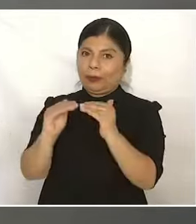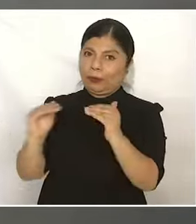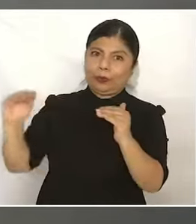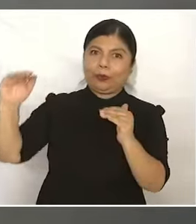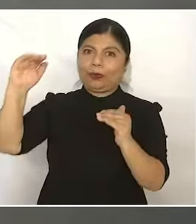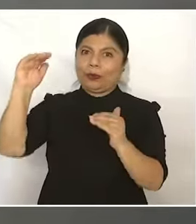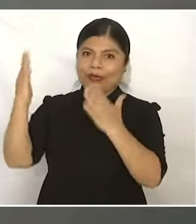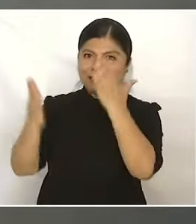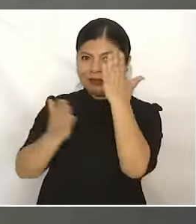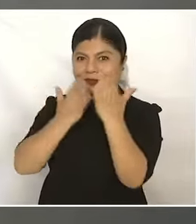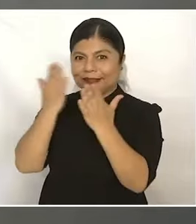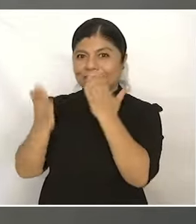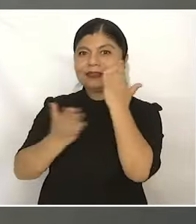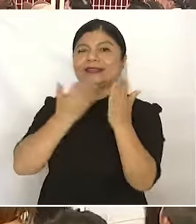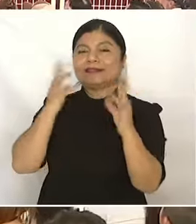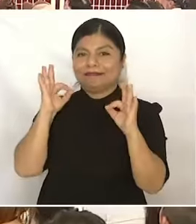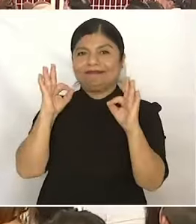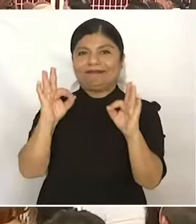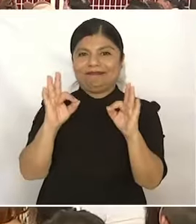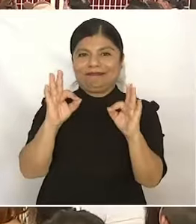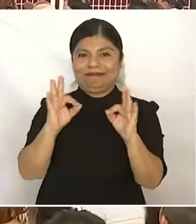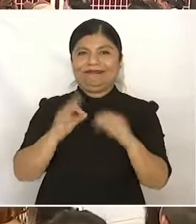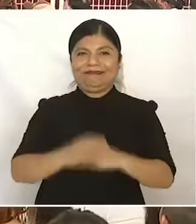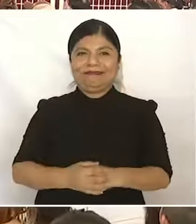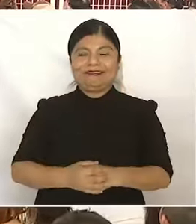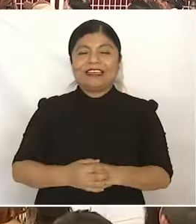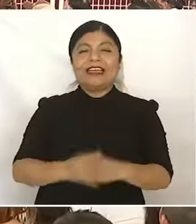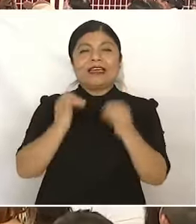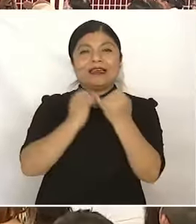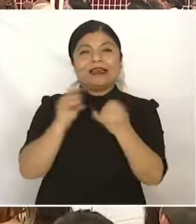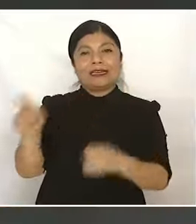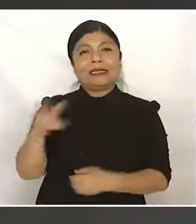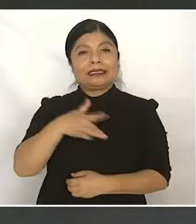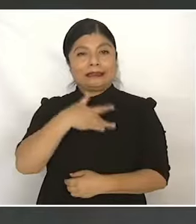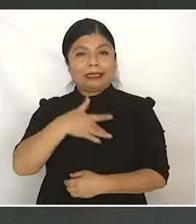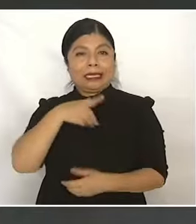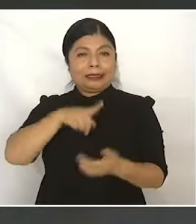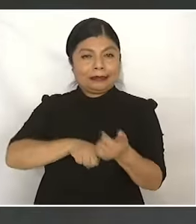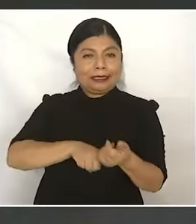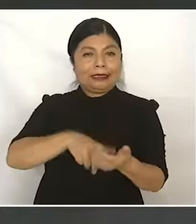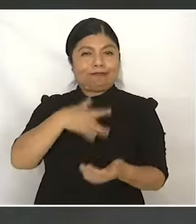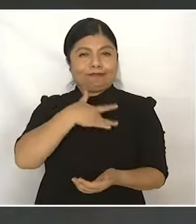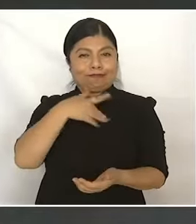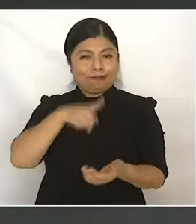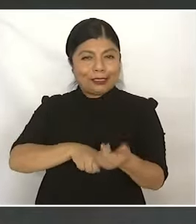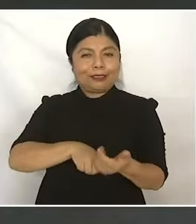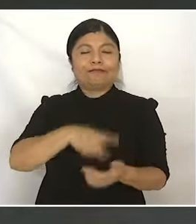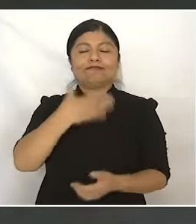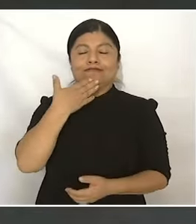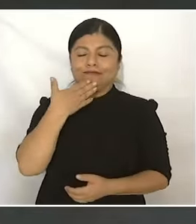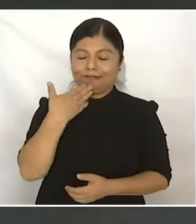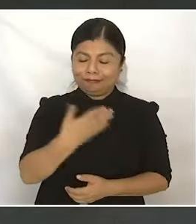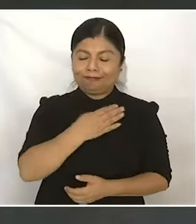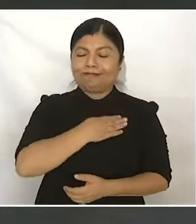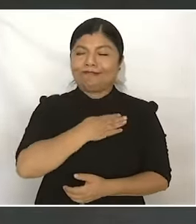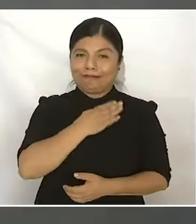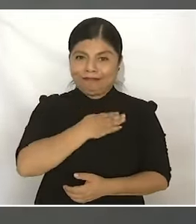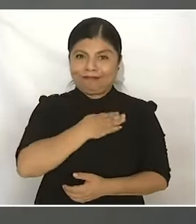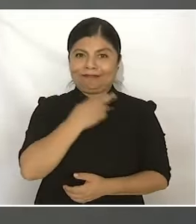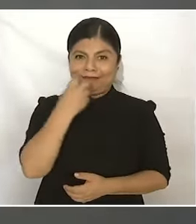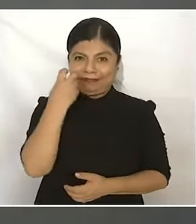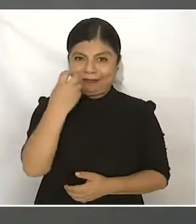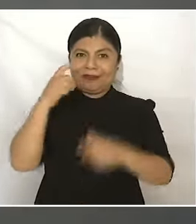Pero lo más importante son las convicciones. Y tiene muy buenos sentimientos, buen corazón, y nos va a ir muy bien. Y